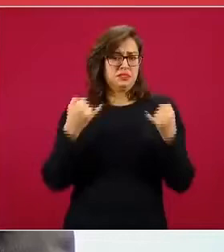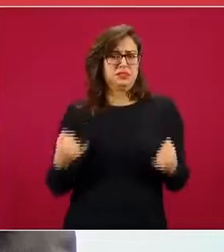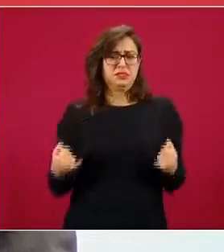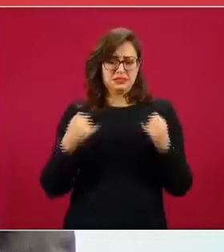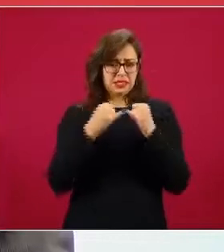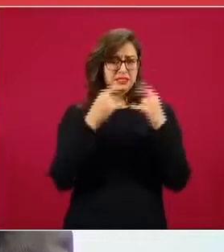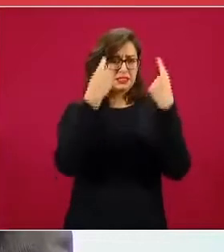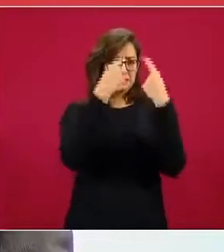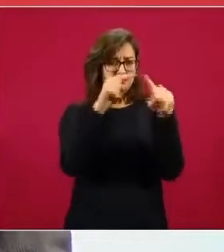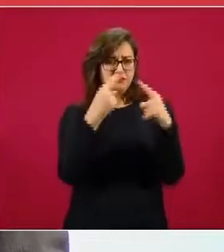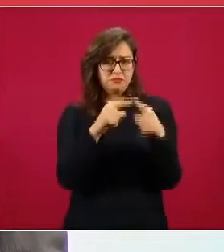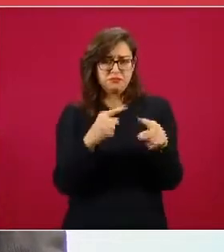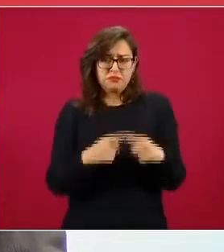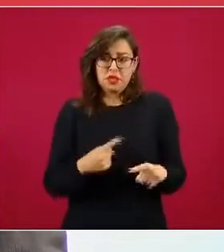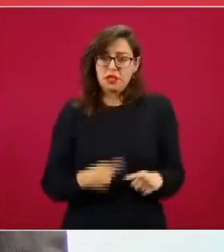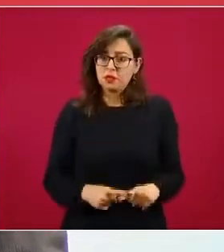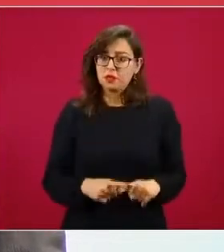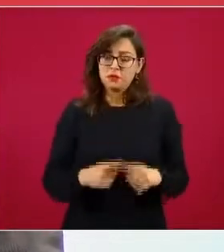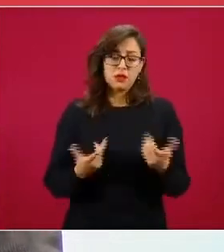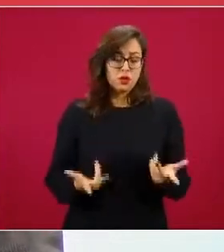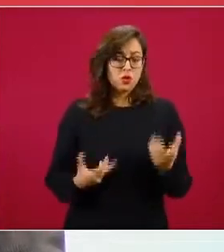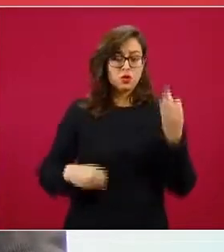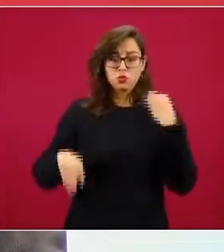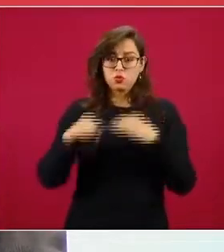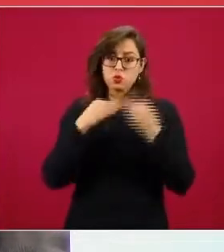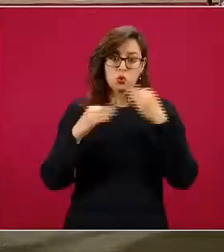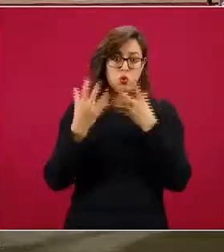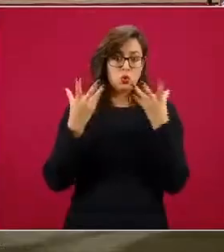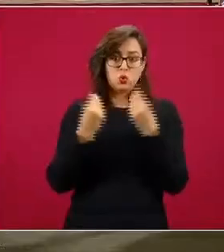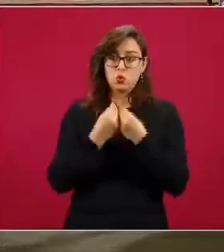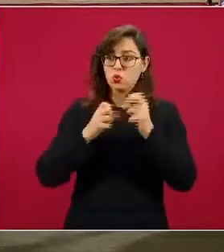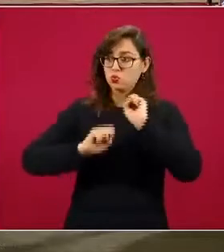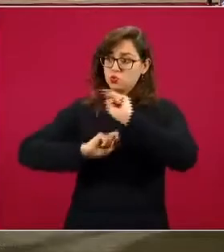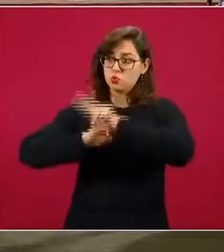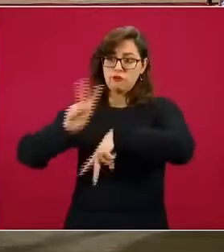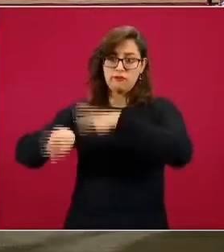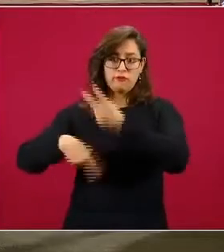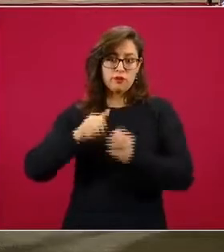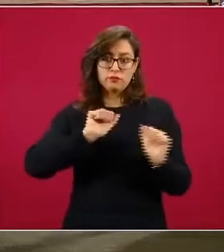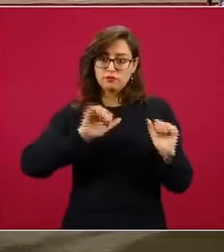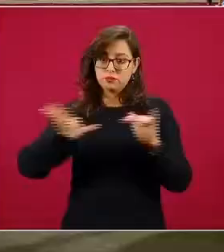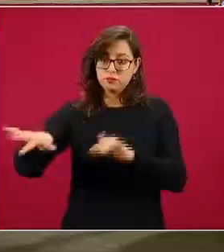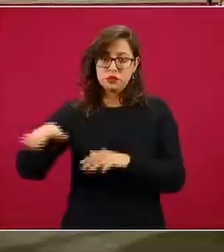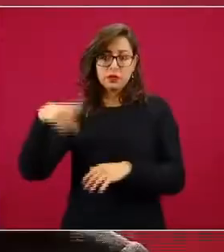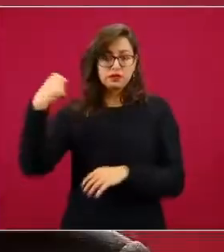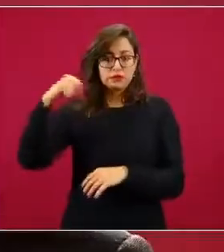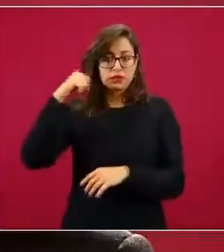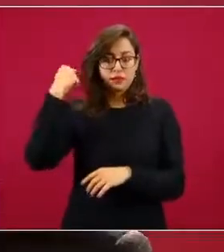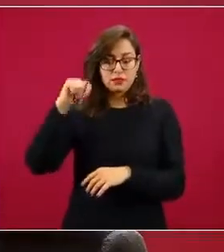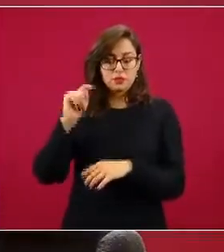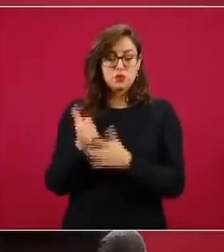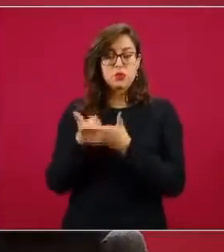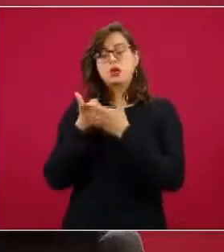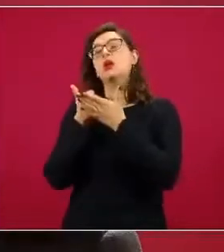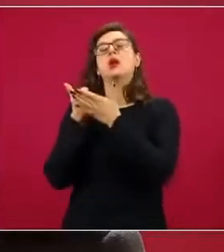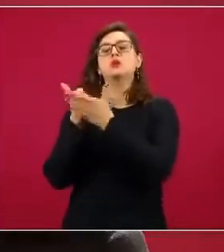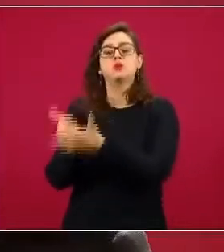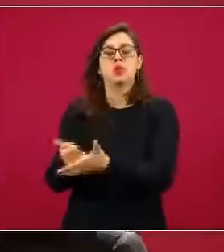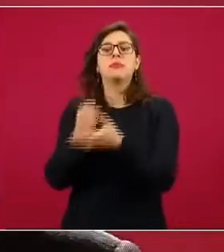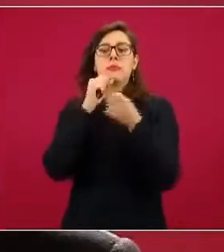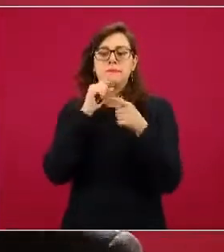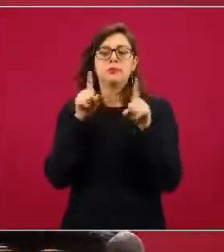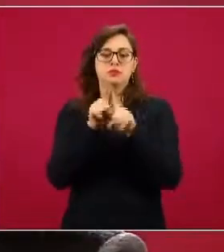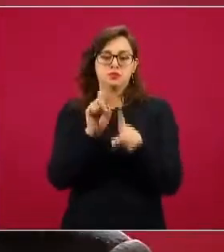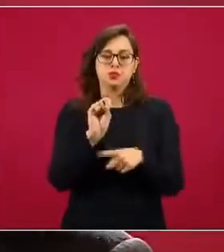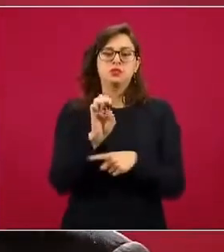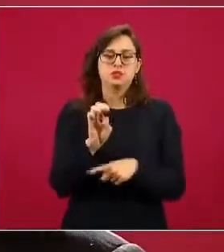mencionadas hace unos pocos días por la Coordinadora General de Protección Civil, Laura Velázquez, que hemos acudido también la